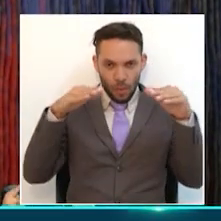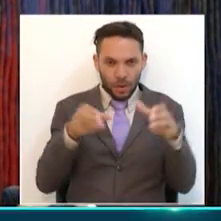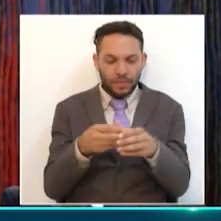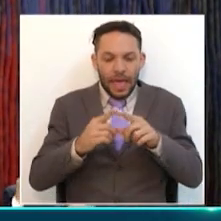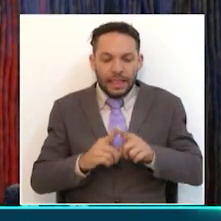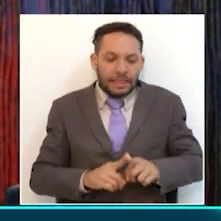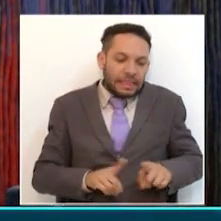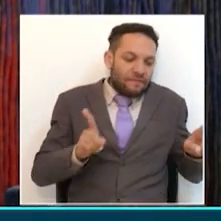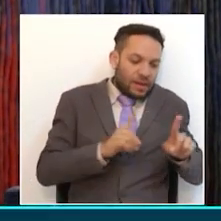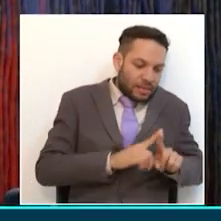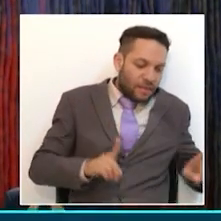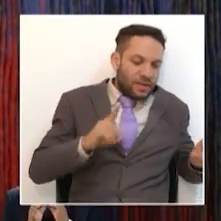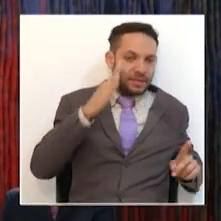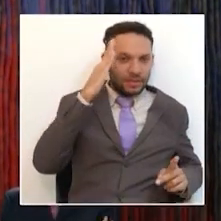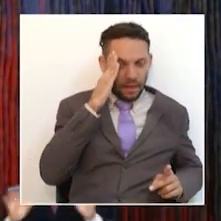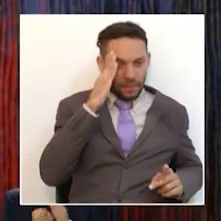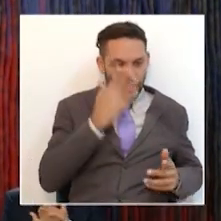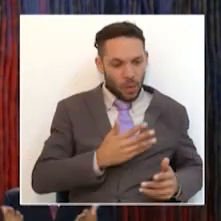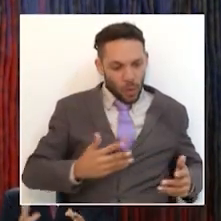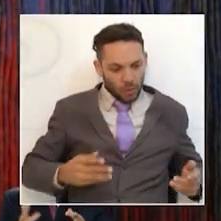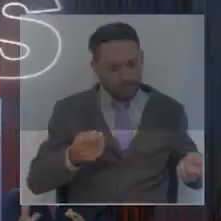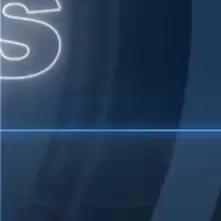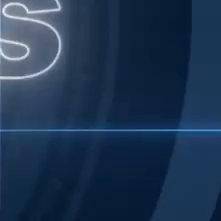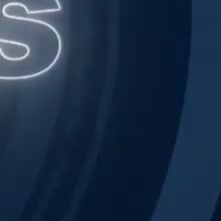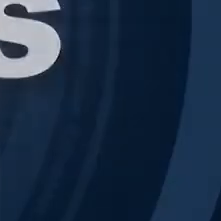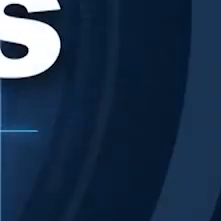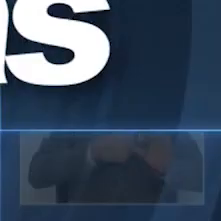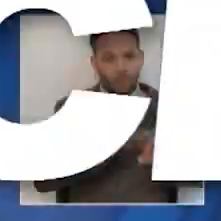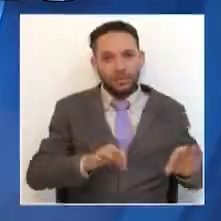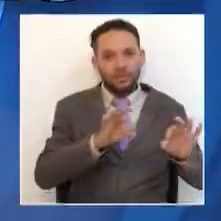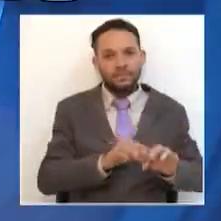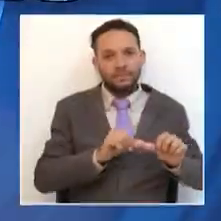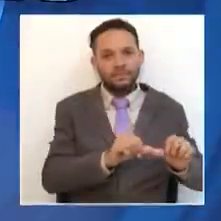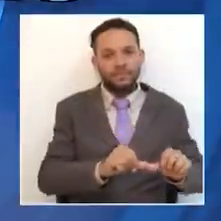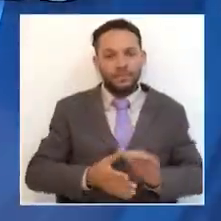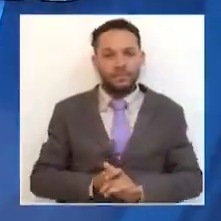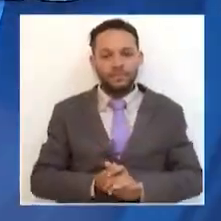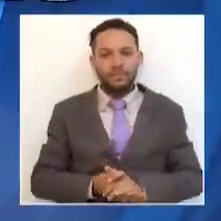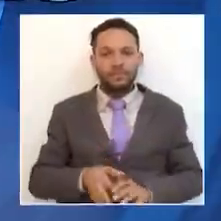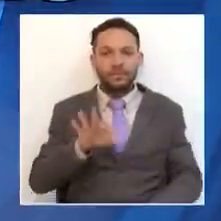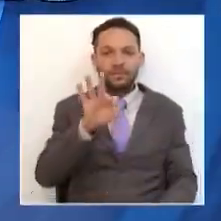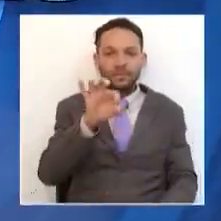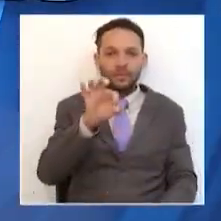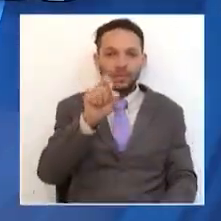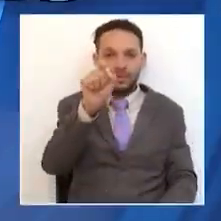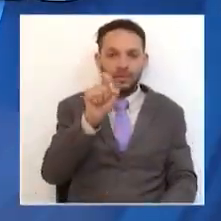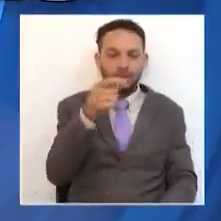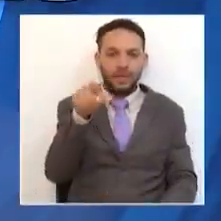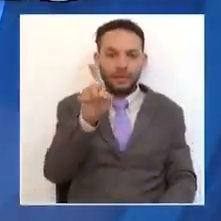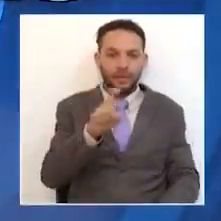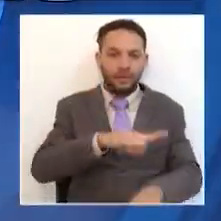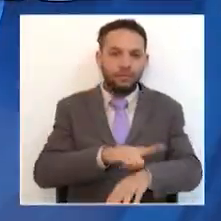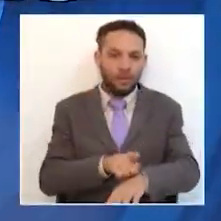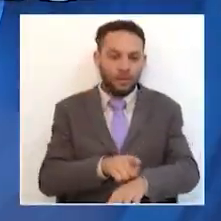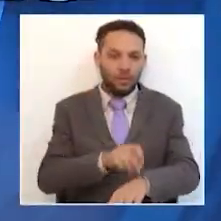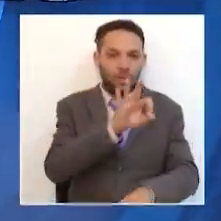pero que son más importantes las cosas que nos unen. 8 de la noche, 16 minutos. Cambiamos de tema. También